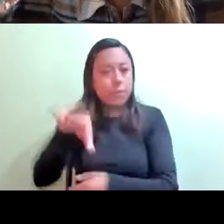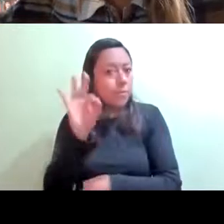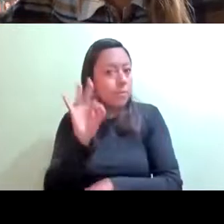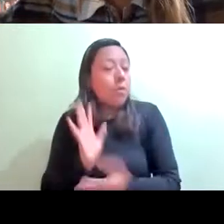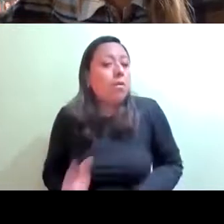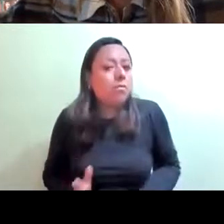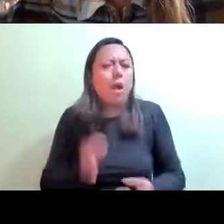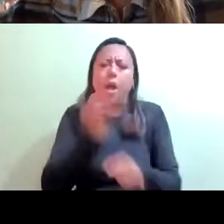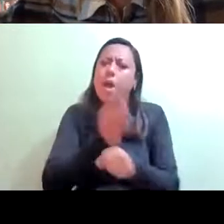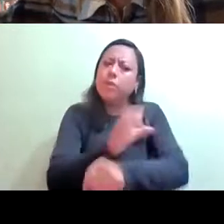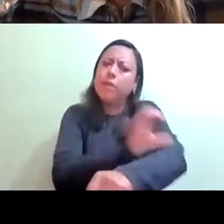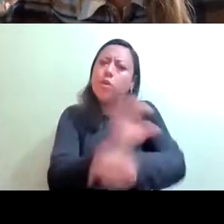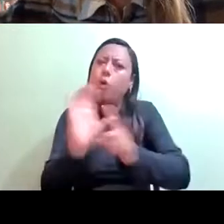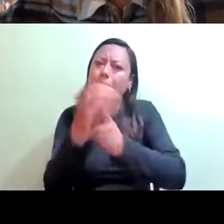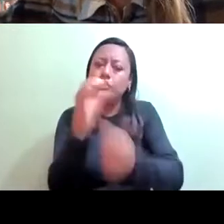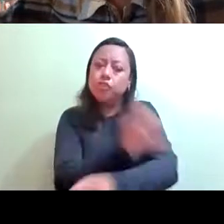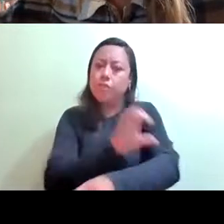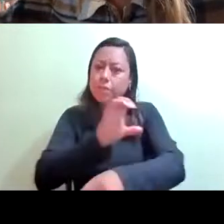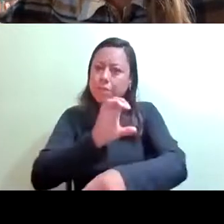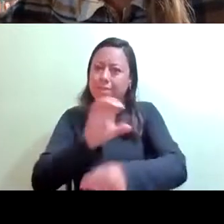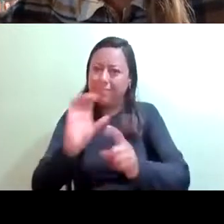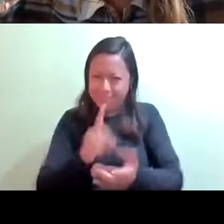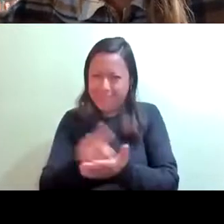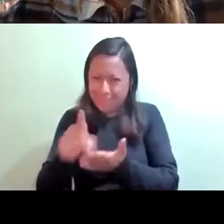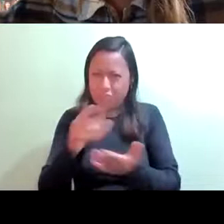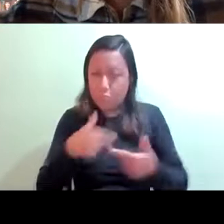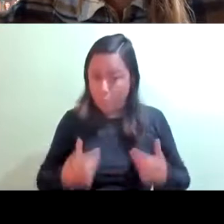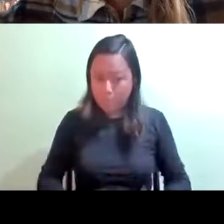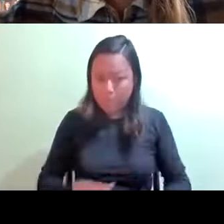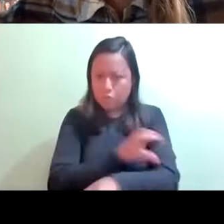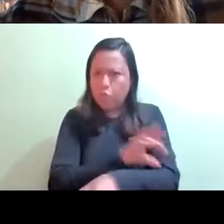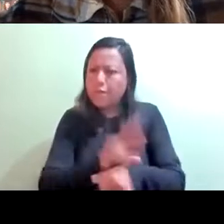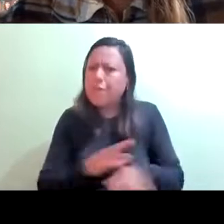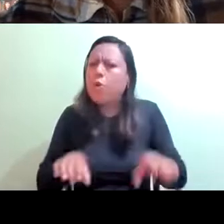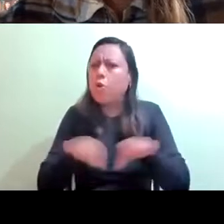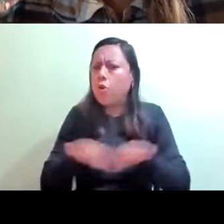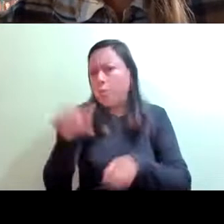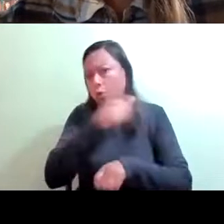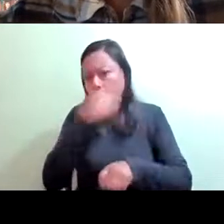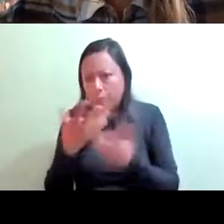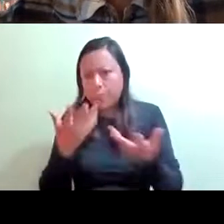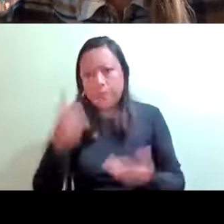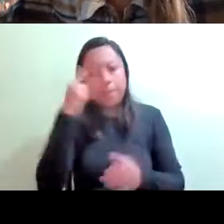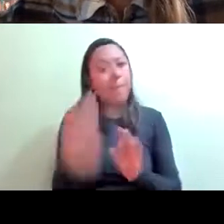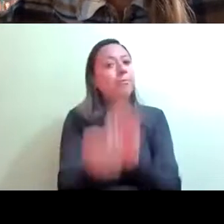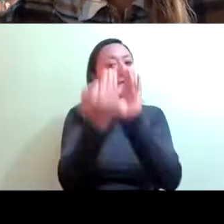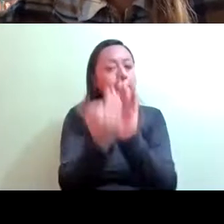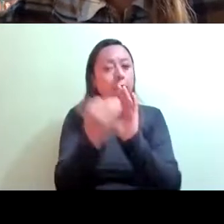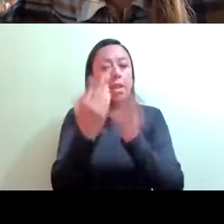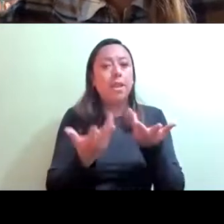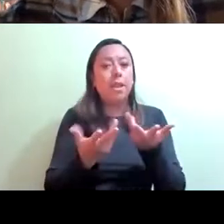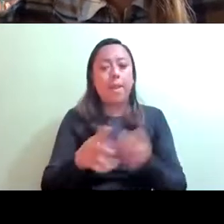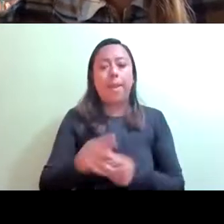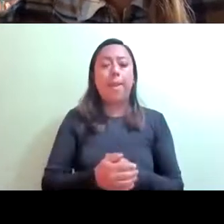la Comisión de Derechos Humanos con las autoridades electorales para hacerle frente a la violencia política contra la mujer, o en su caso, para